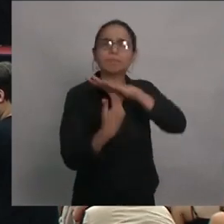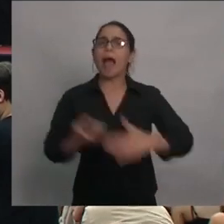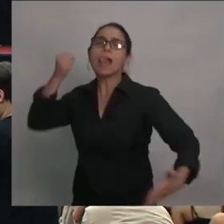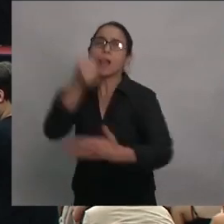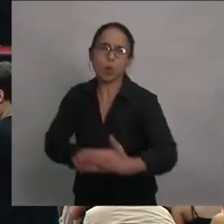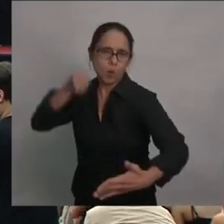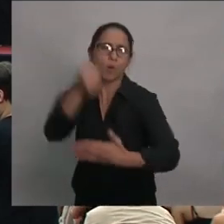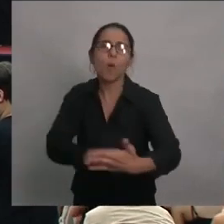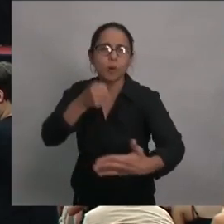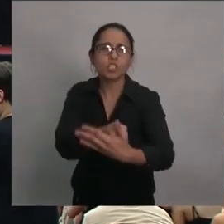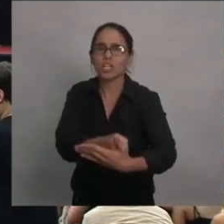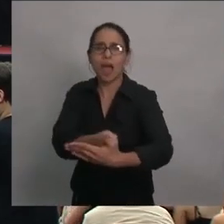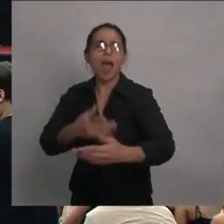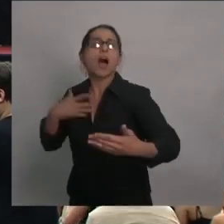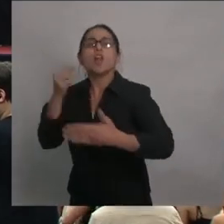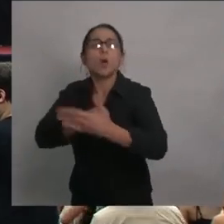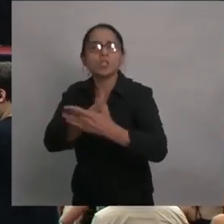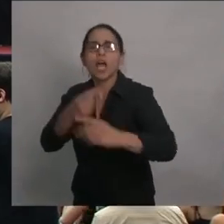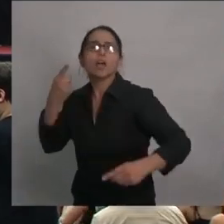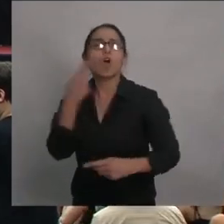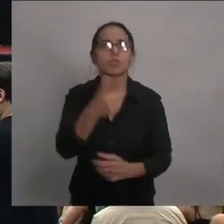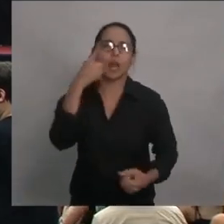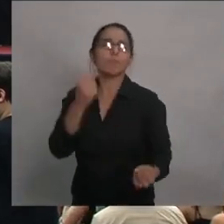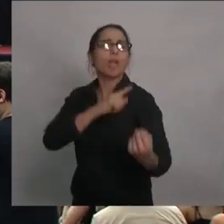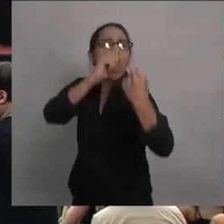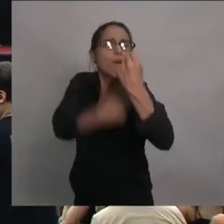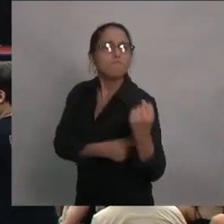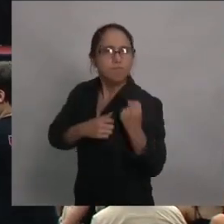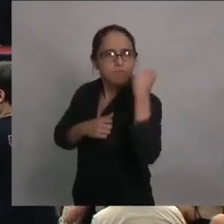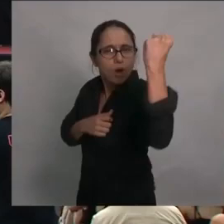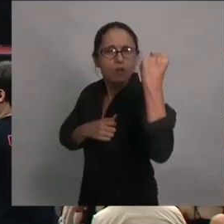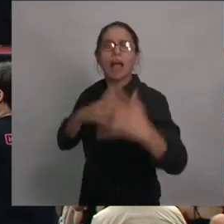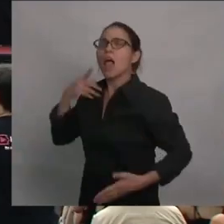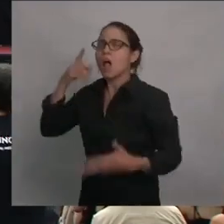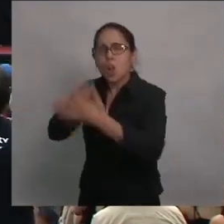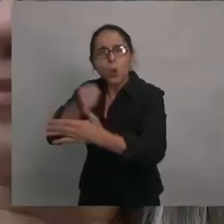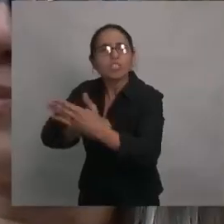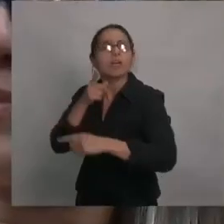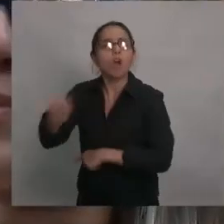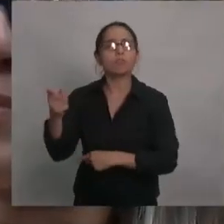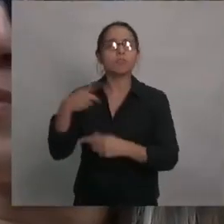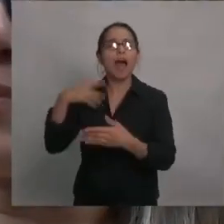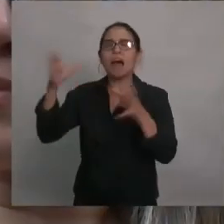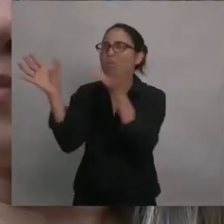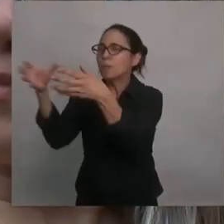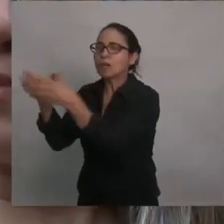la lucha contra el feminismo, la lucha contra el patriarcado, la lucha contra el racismo.